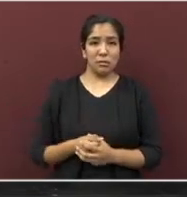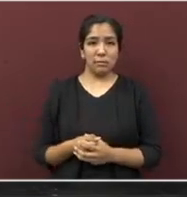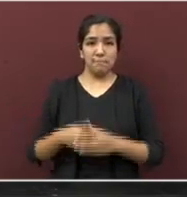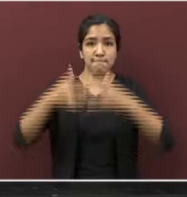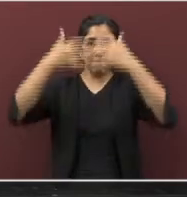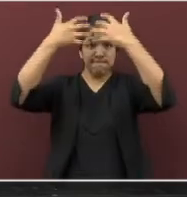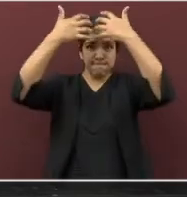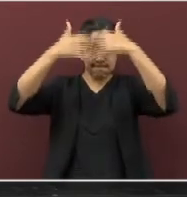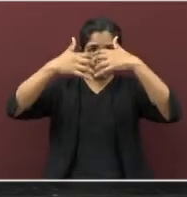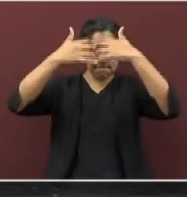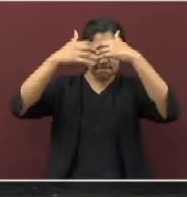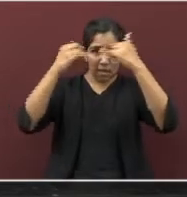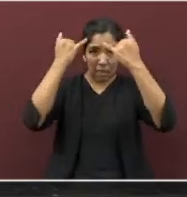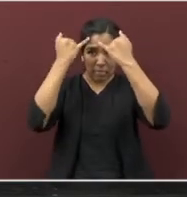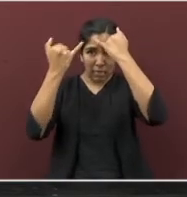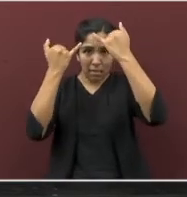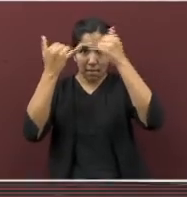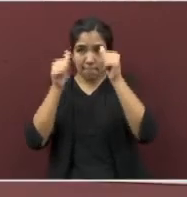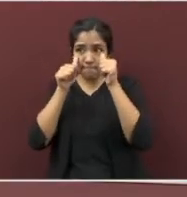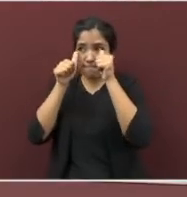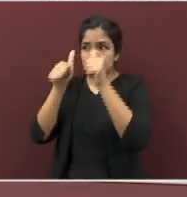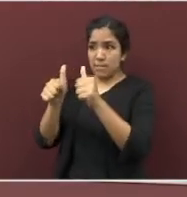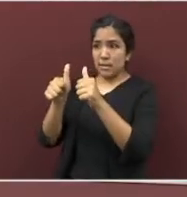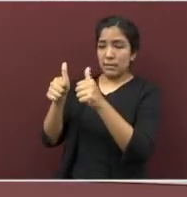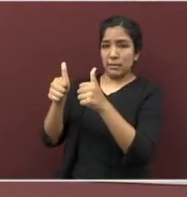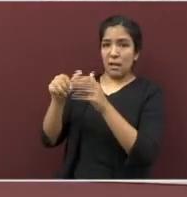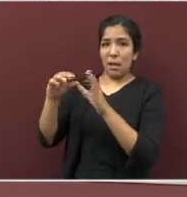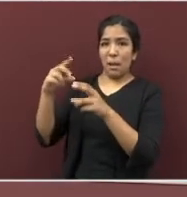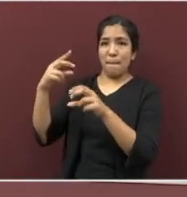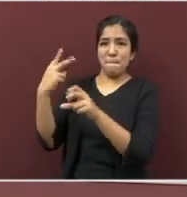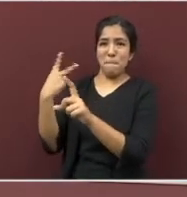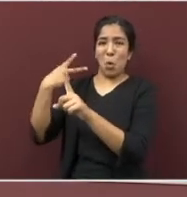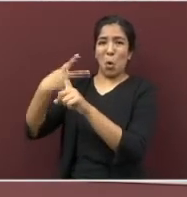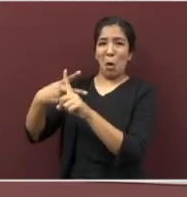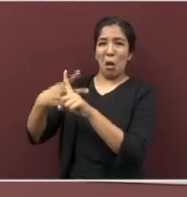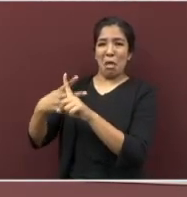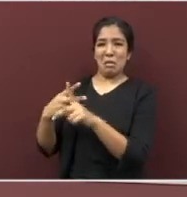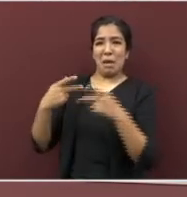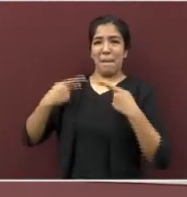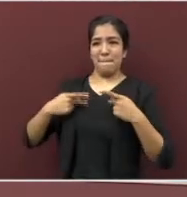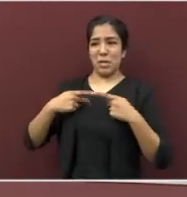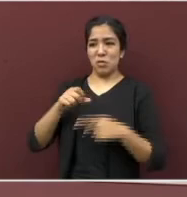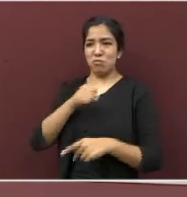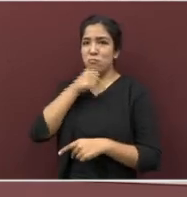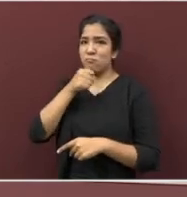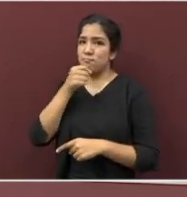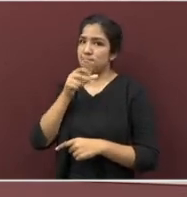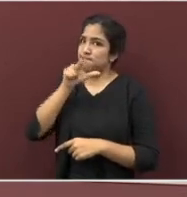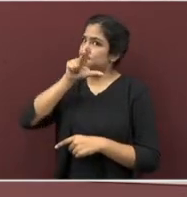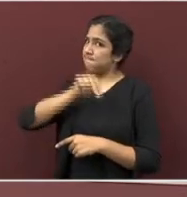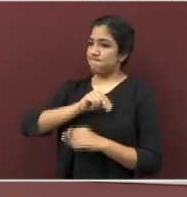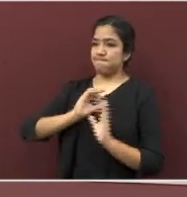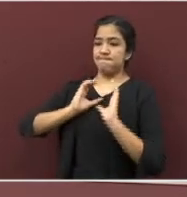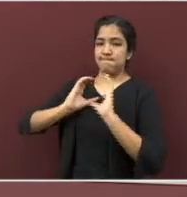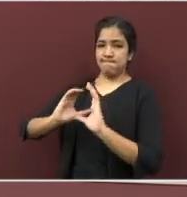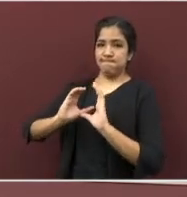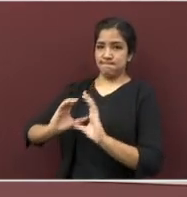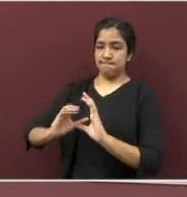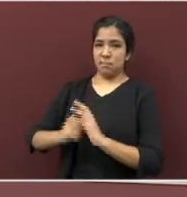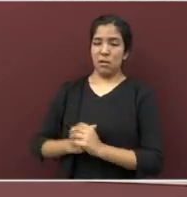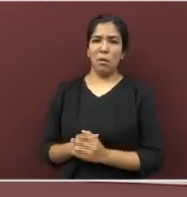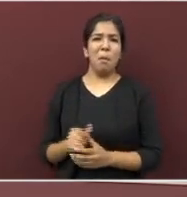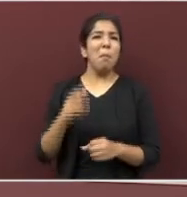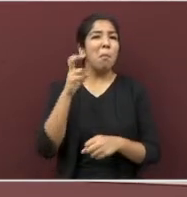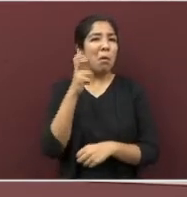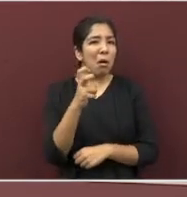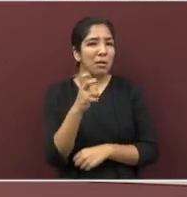en las personas mayores el objetivo de este día es invitar a la sociedad en general a reflexionar